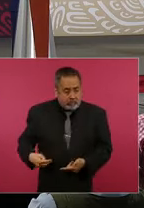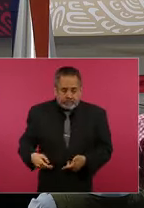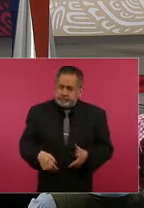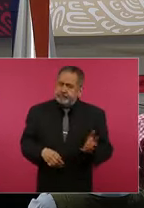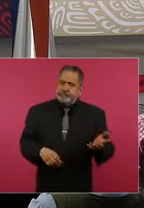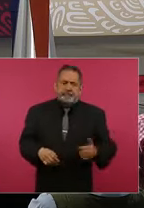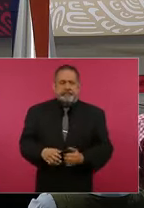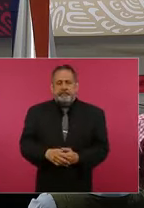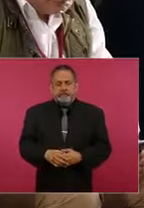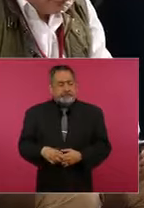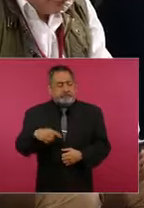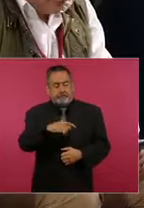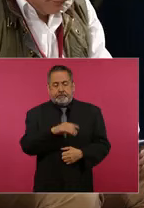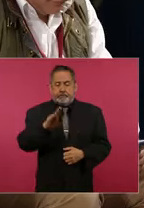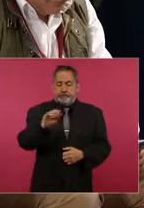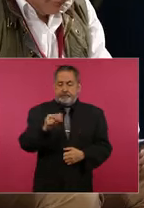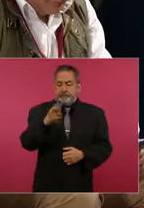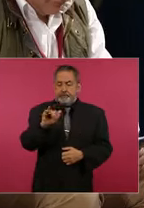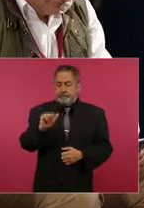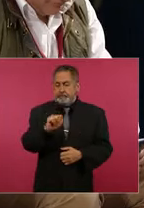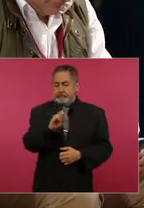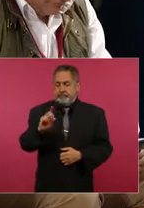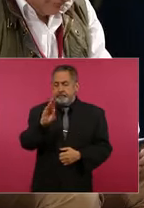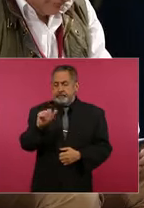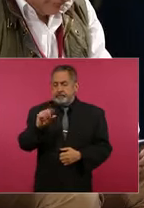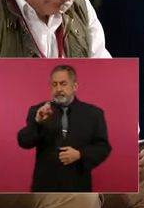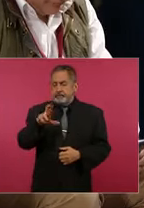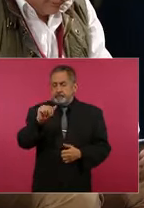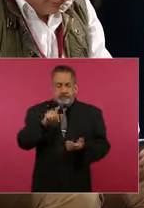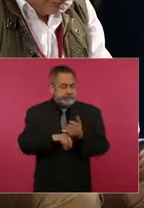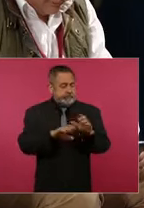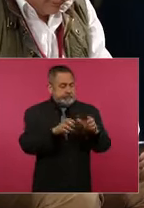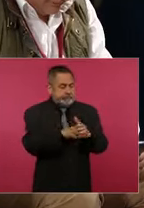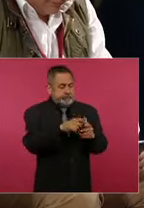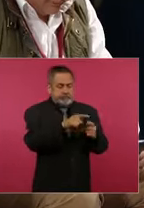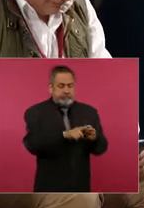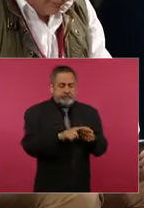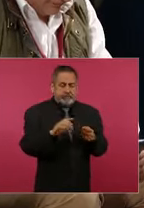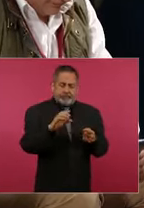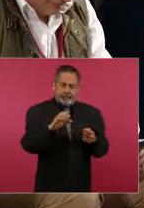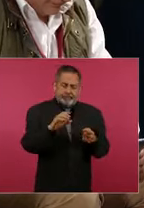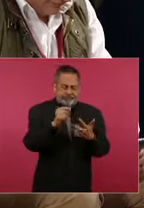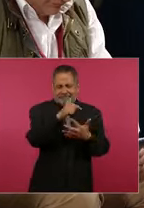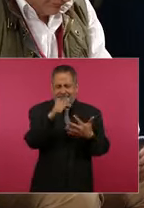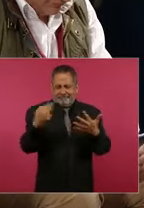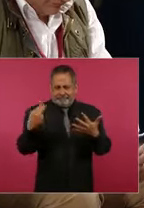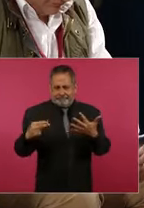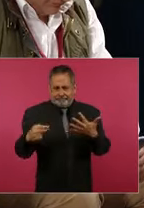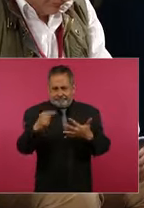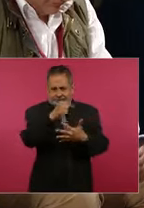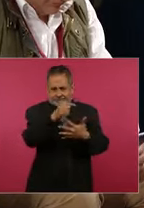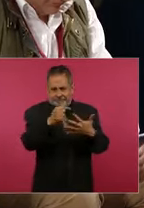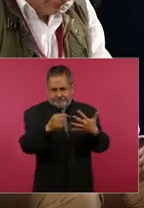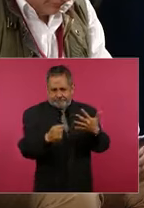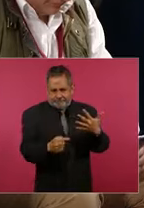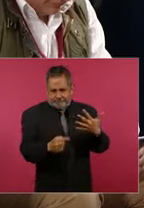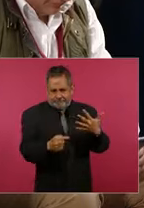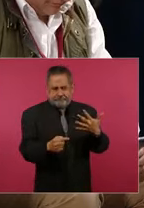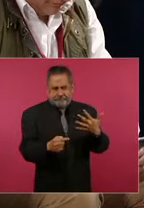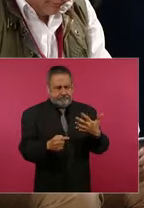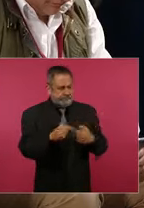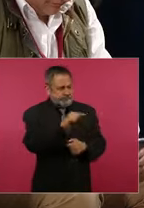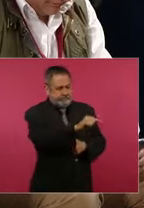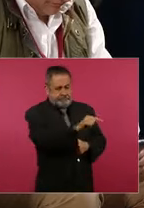Bahía de Banderas están los cotos residenciales, Las Ceibas, La Joya, Palma del Rey, Vilanova y